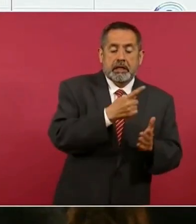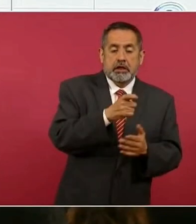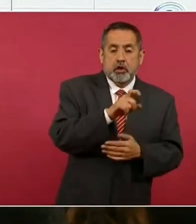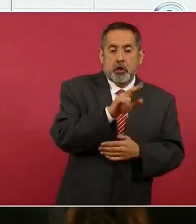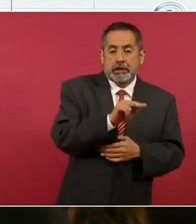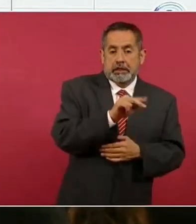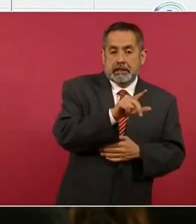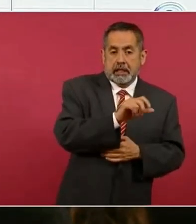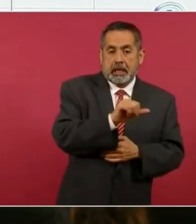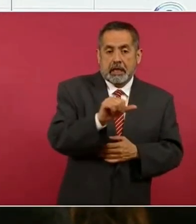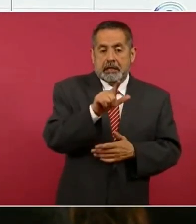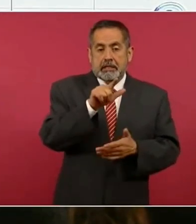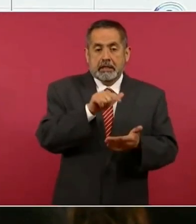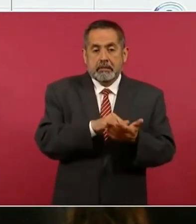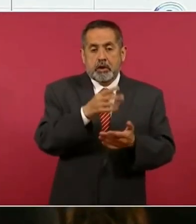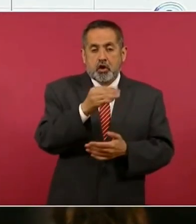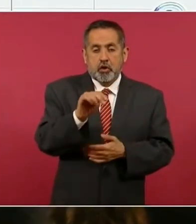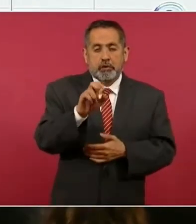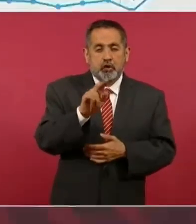7.187 a